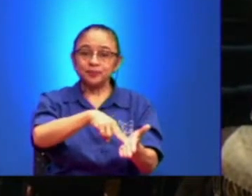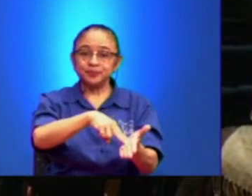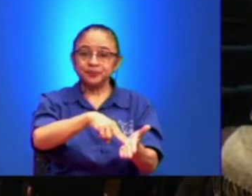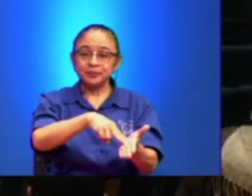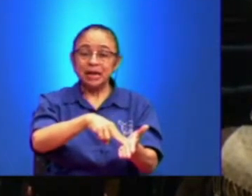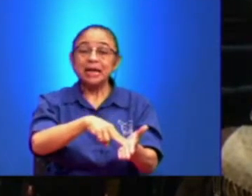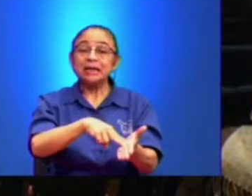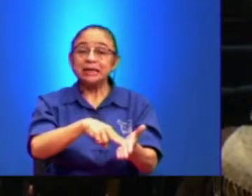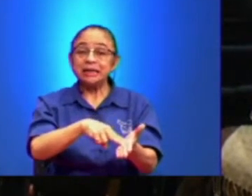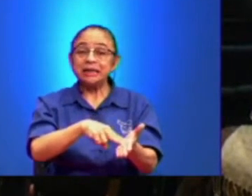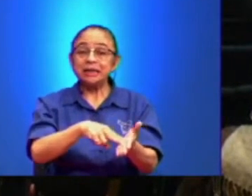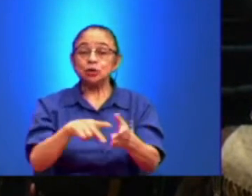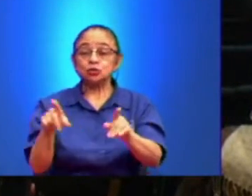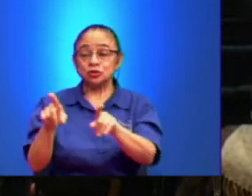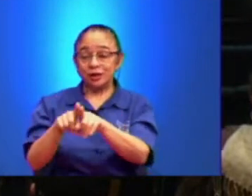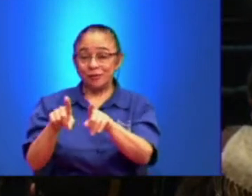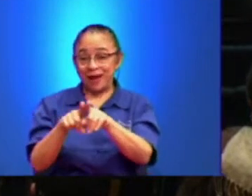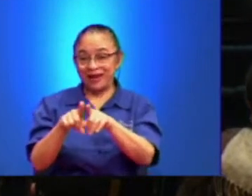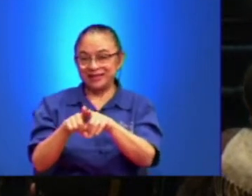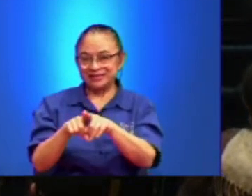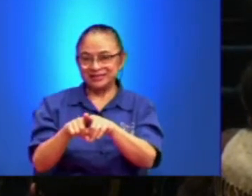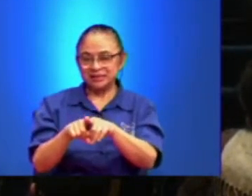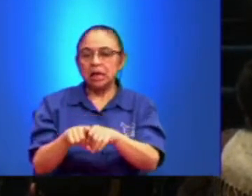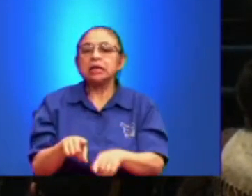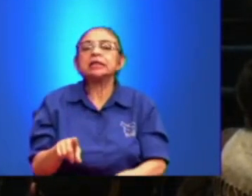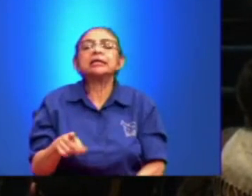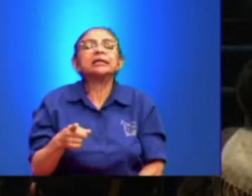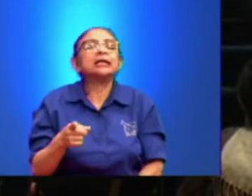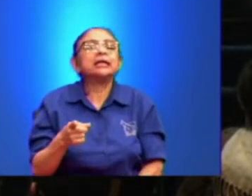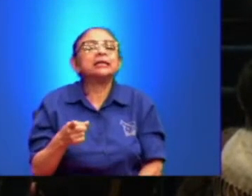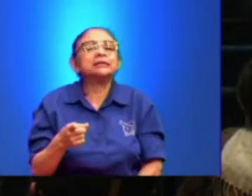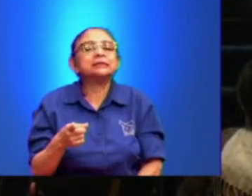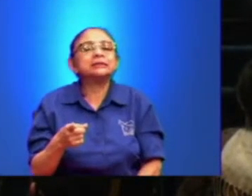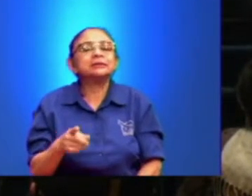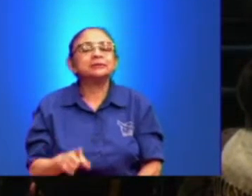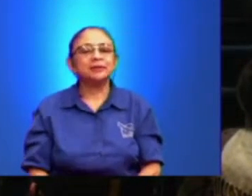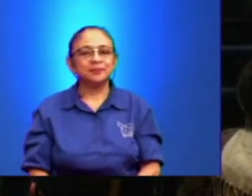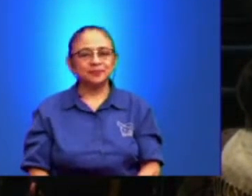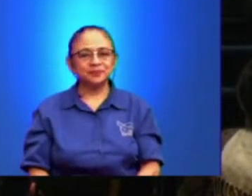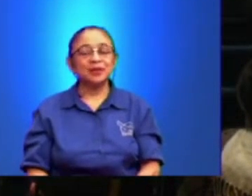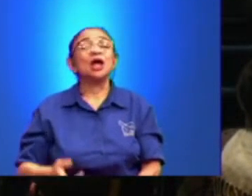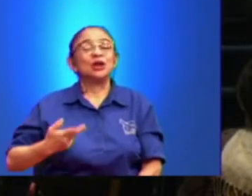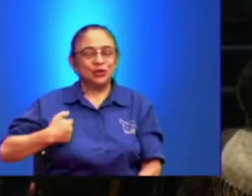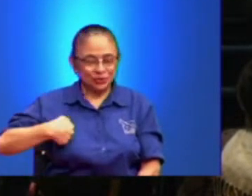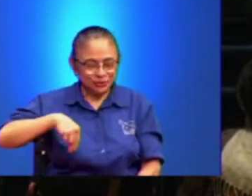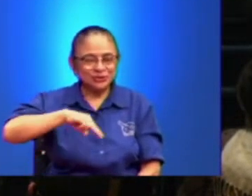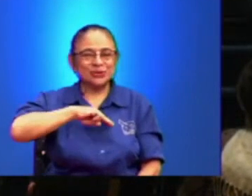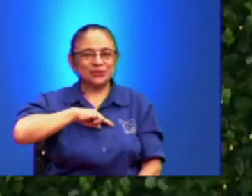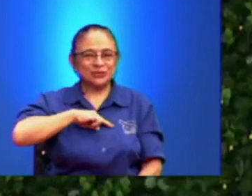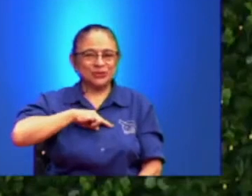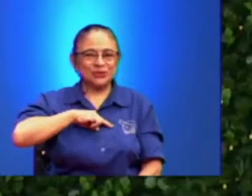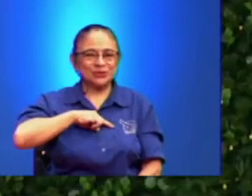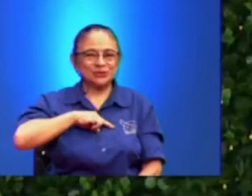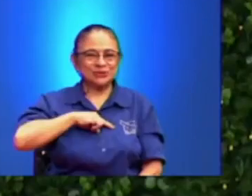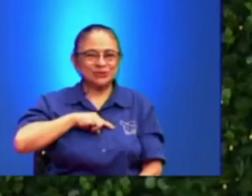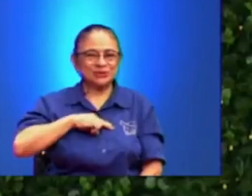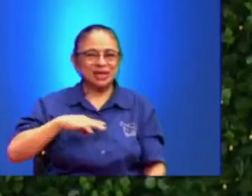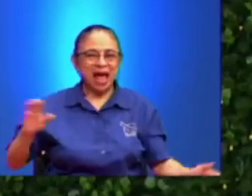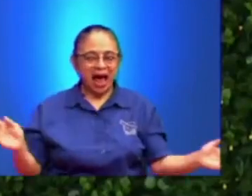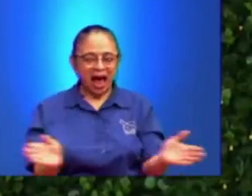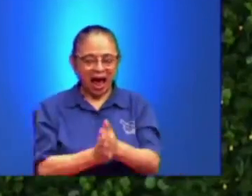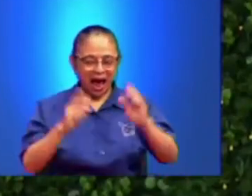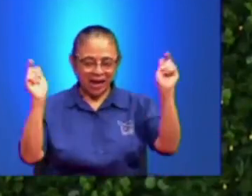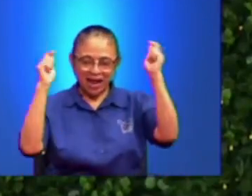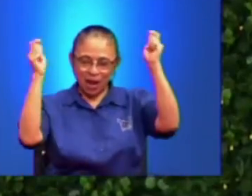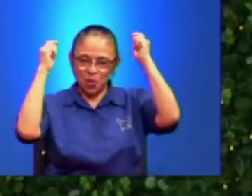y los colegas quiénes son nosotros ala